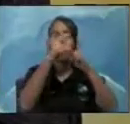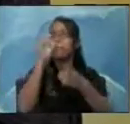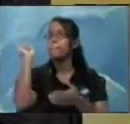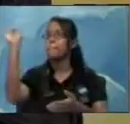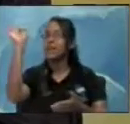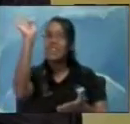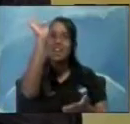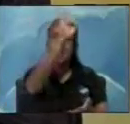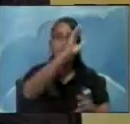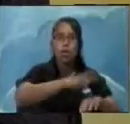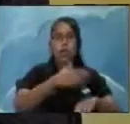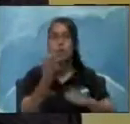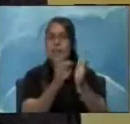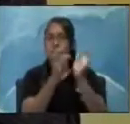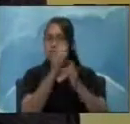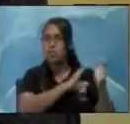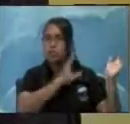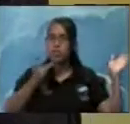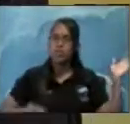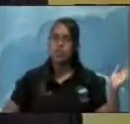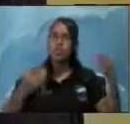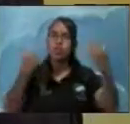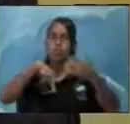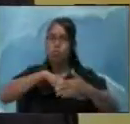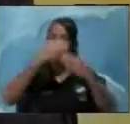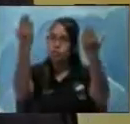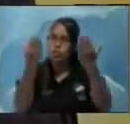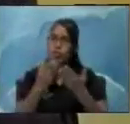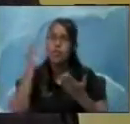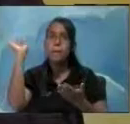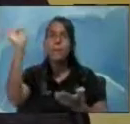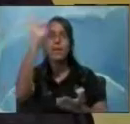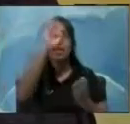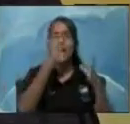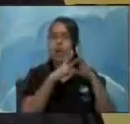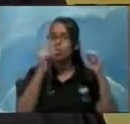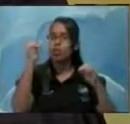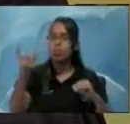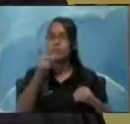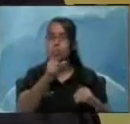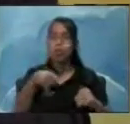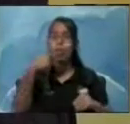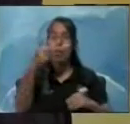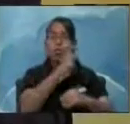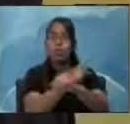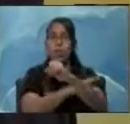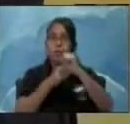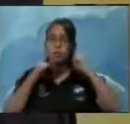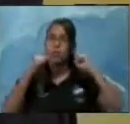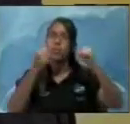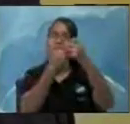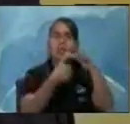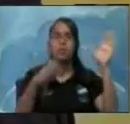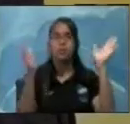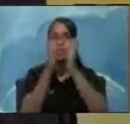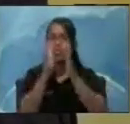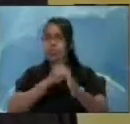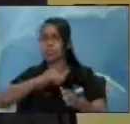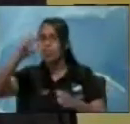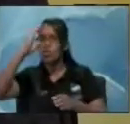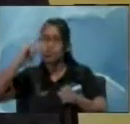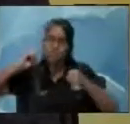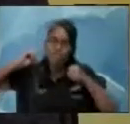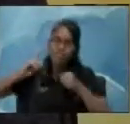Jesucristo nos dio la comisión de Predicar el evangelio a toda criatura cuando El poder del espíritu santo de dios cae sobre